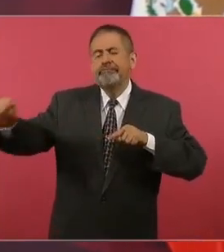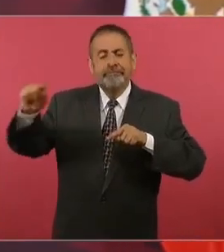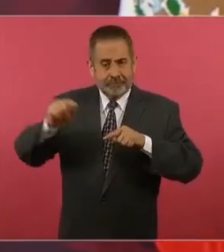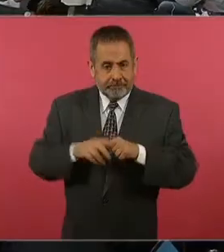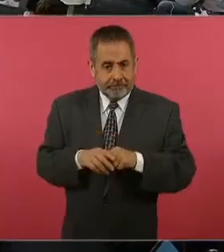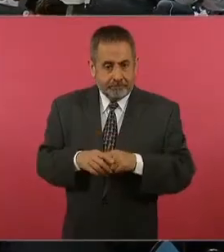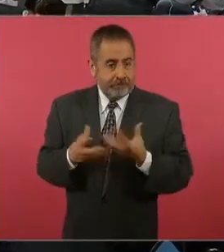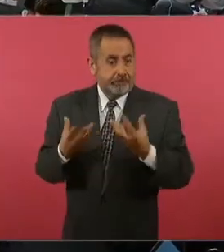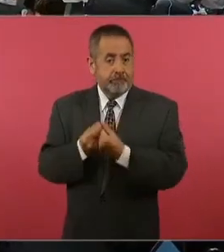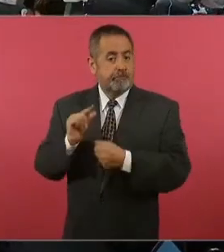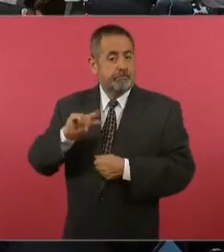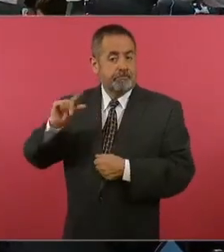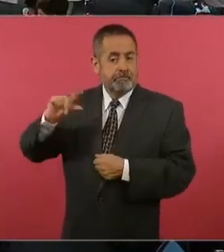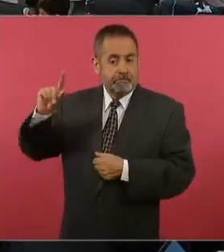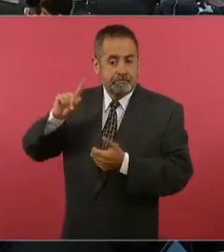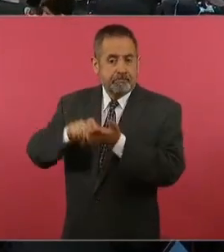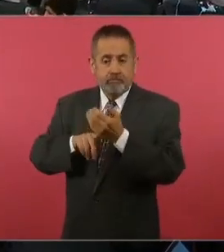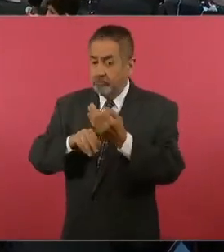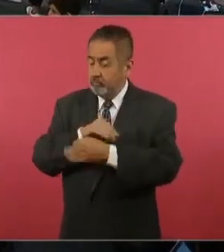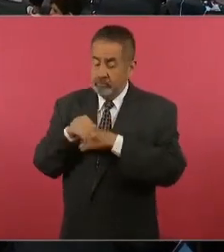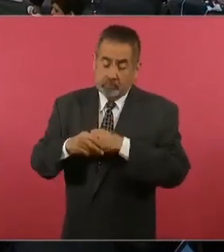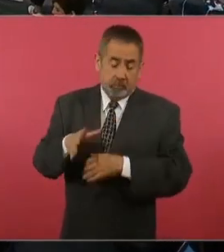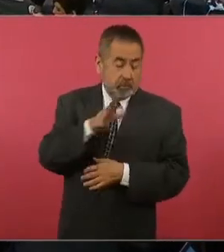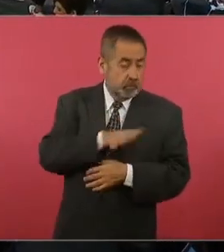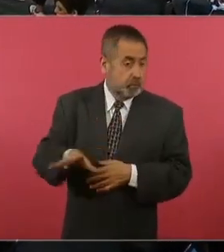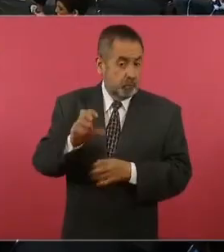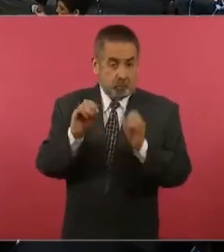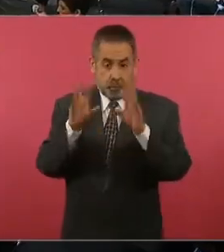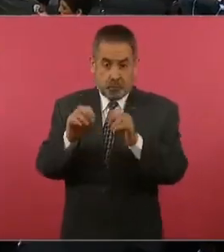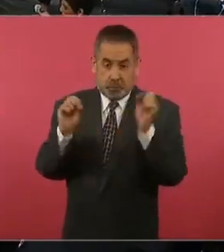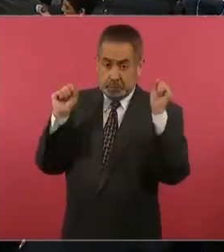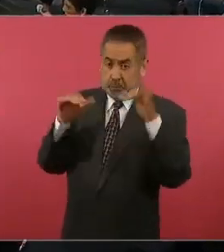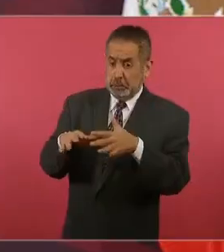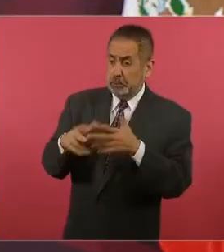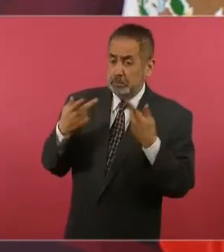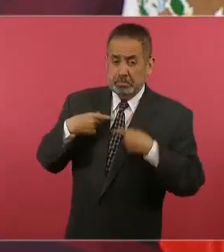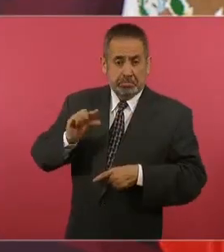el cuerpo diplomático. Fue todo un acontecimiento.